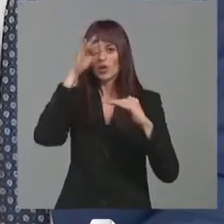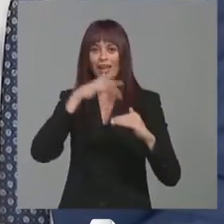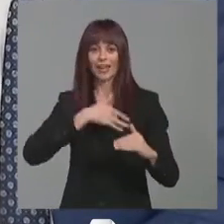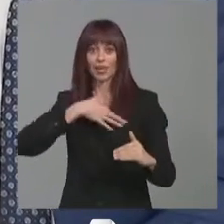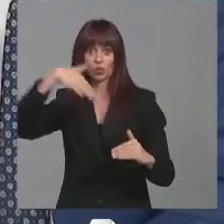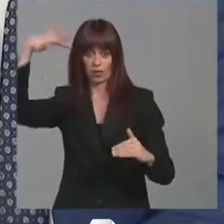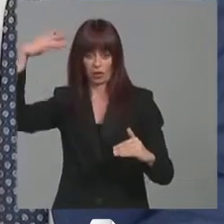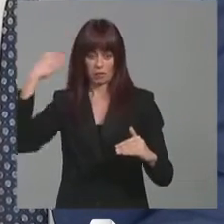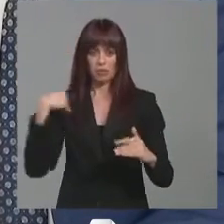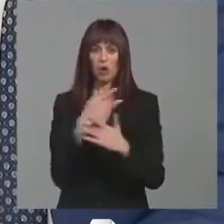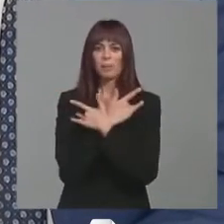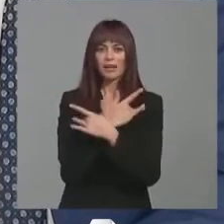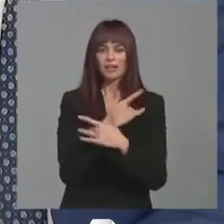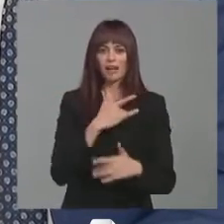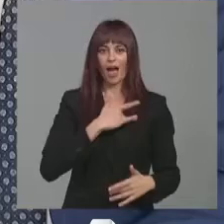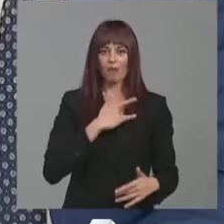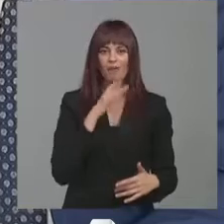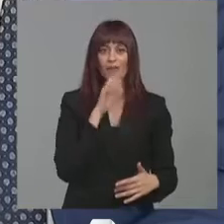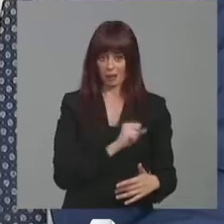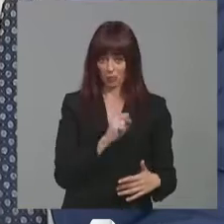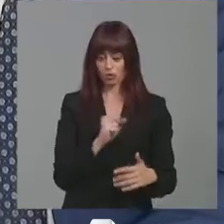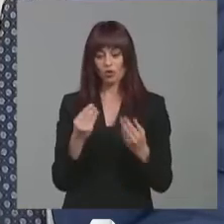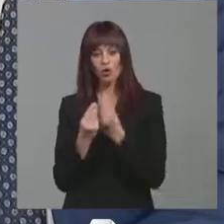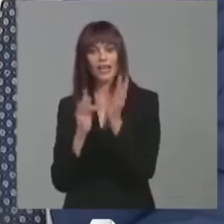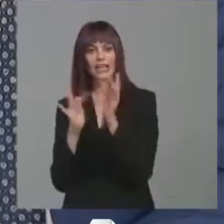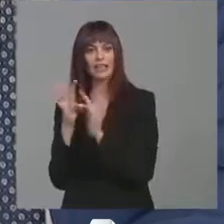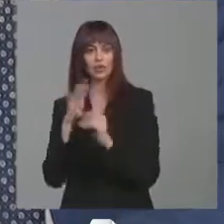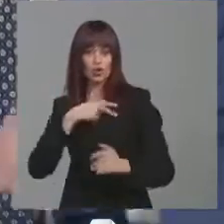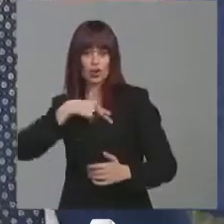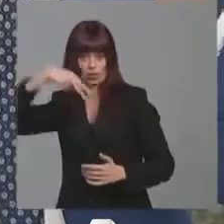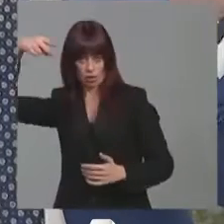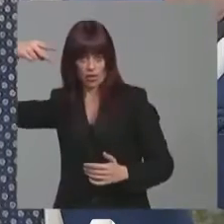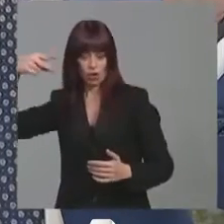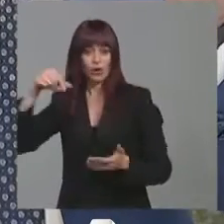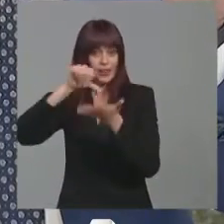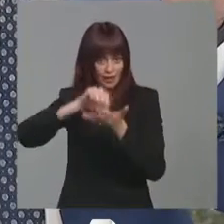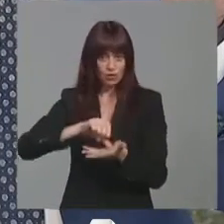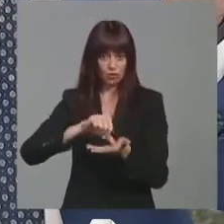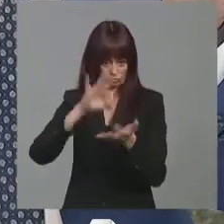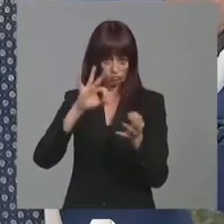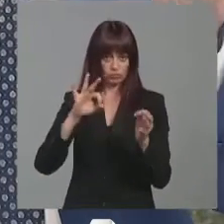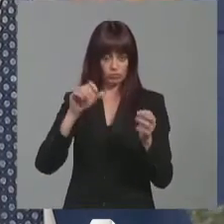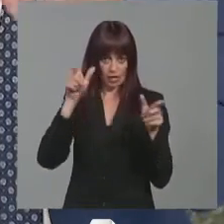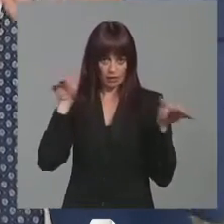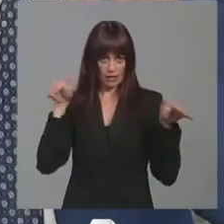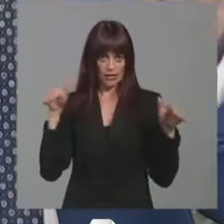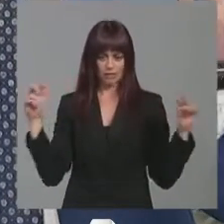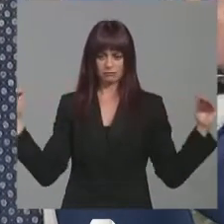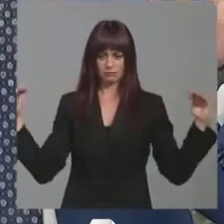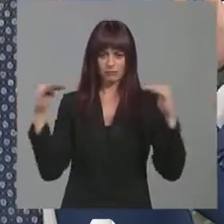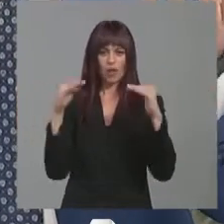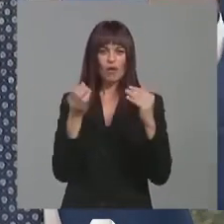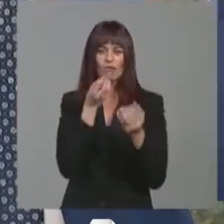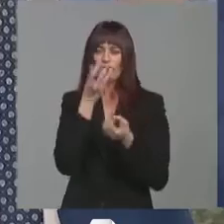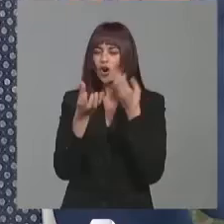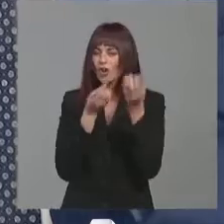Virgen del amor hermoso con el Cristo resucitado en el centro de la ciudad eh con miles de pétalos de